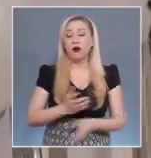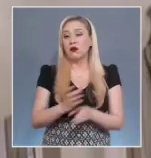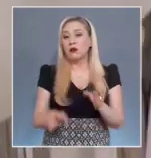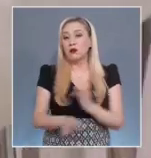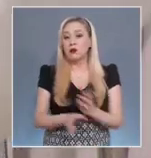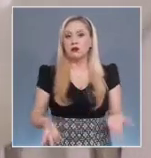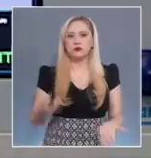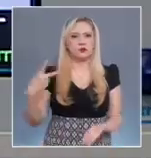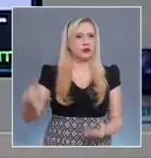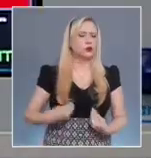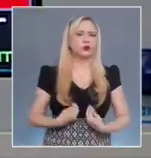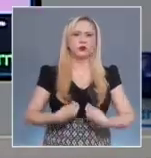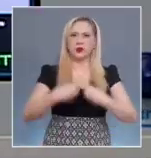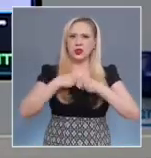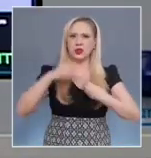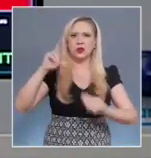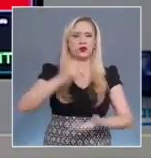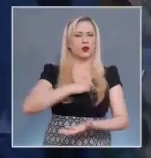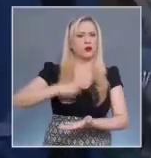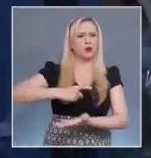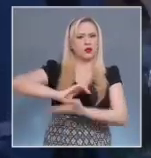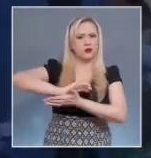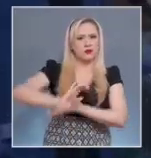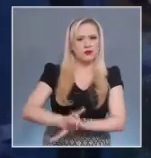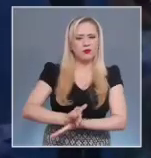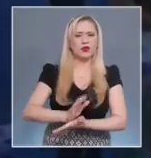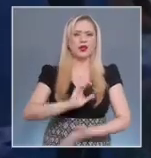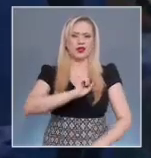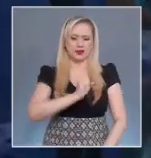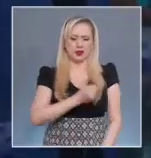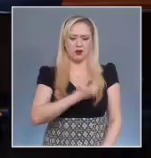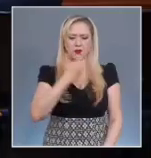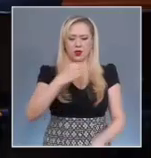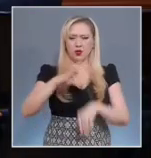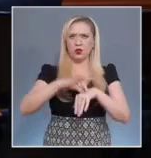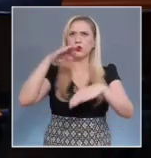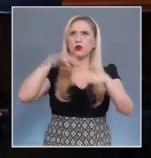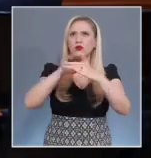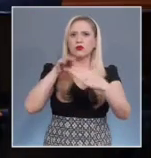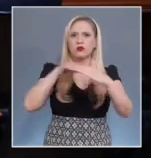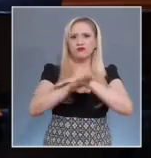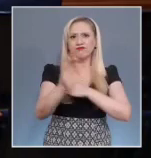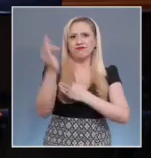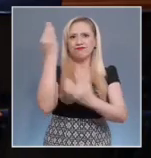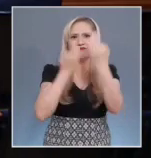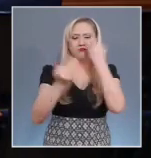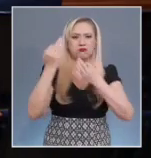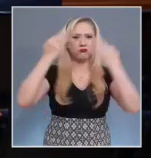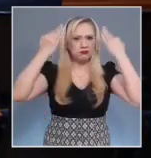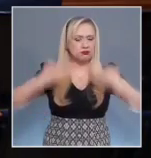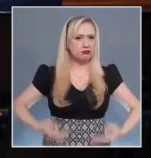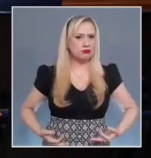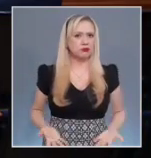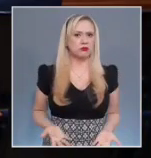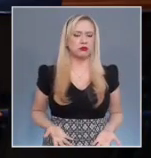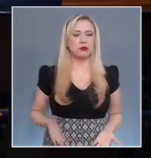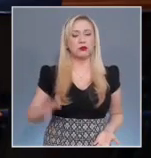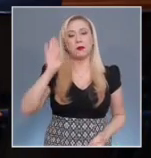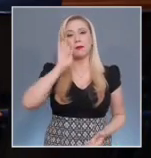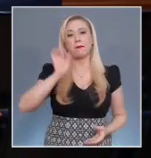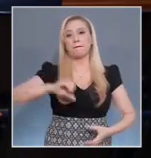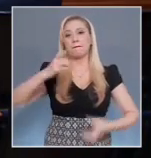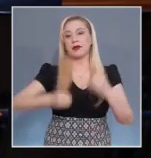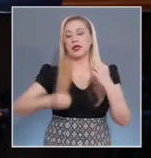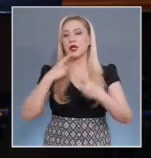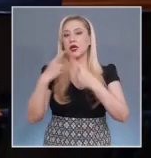no discriminación, a la salud y la integridad personal. Las ministras y ministros explicaron que, aunque la persona